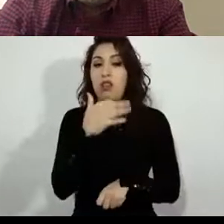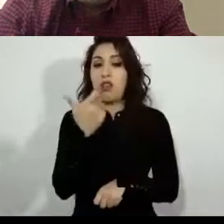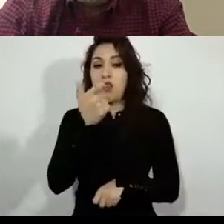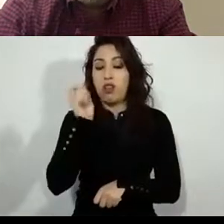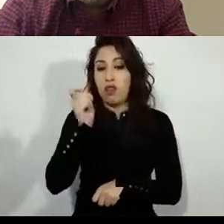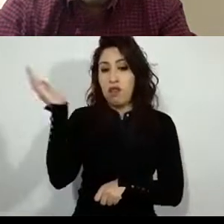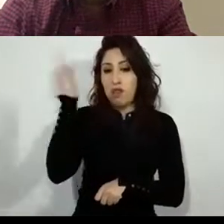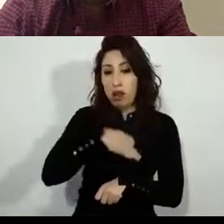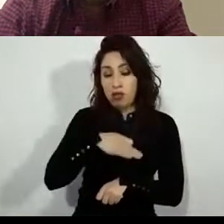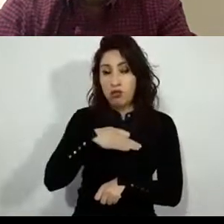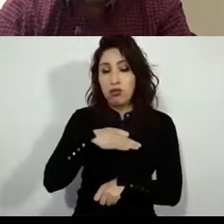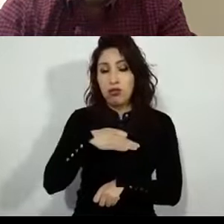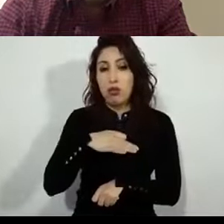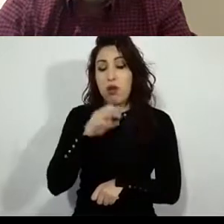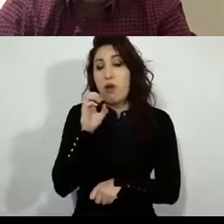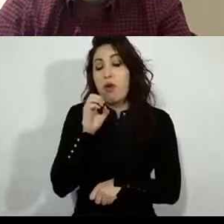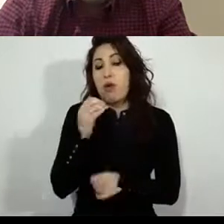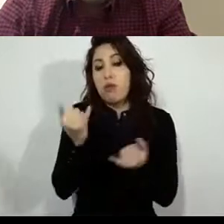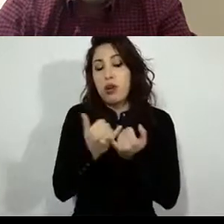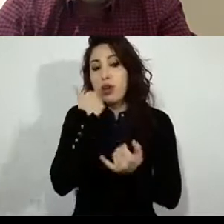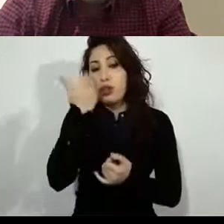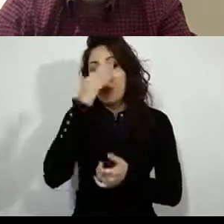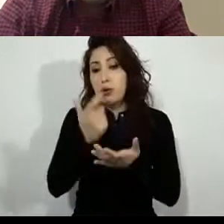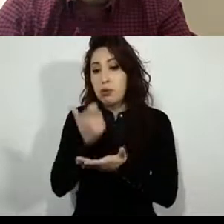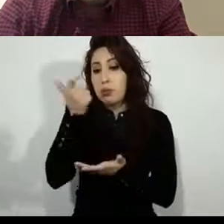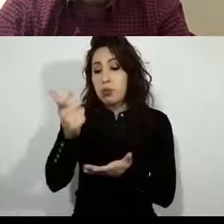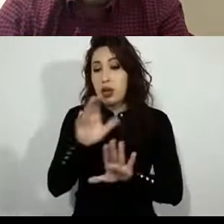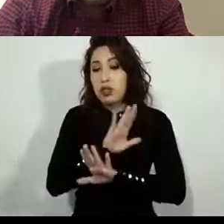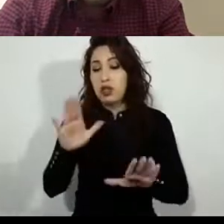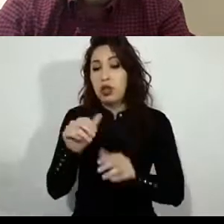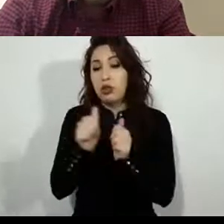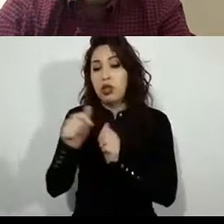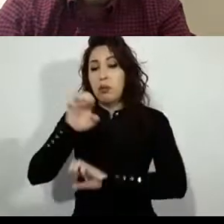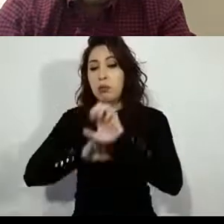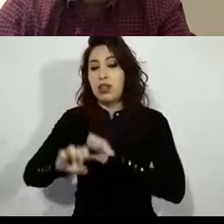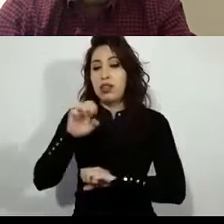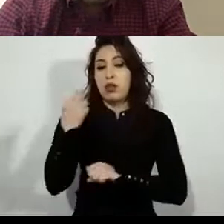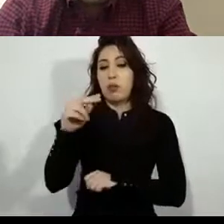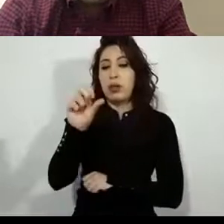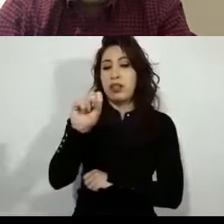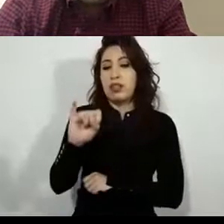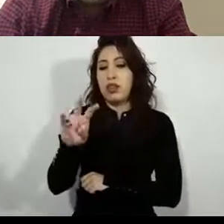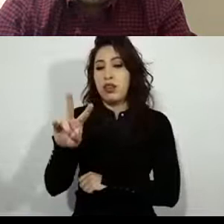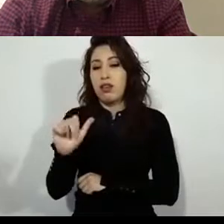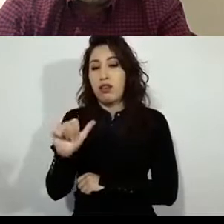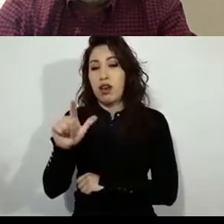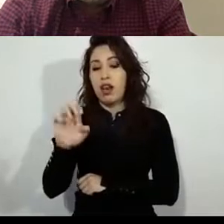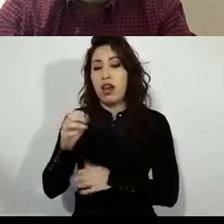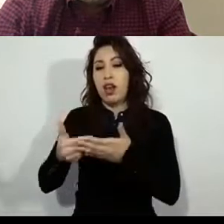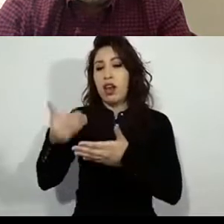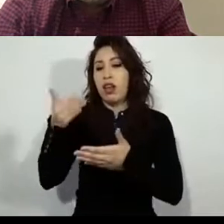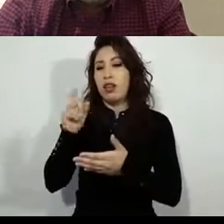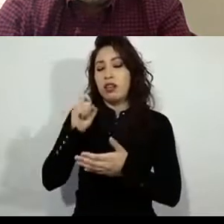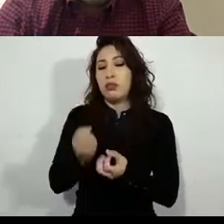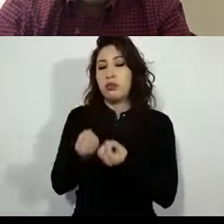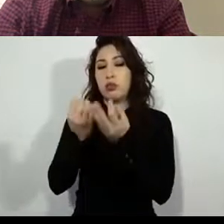se realizó el pago pendiente por el pago de la factura a la empresa Civale por el obsequio del Día Internacional de la Mujer